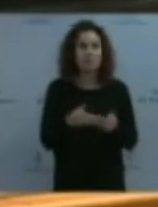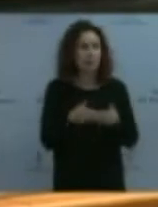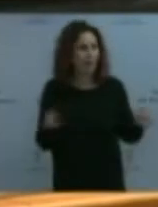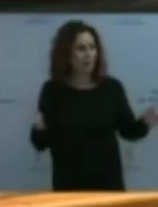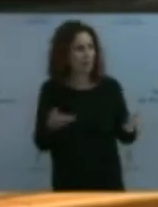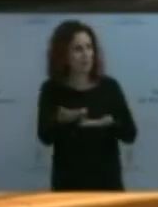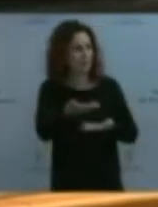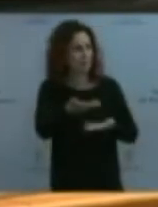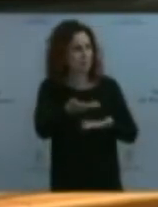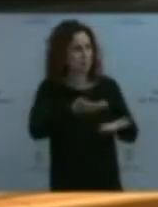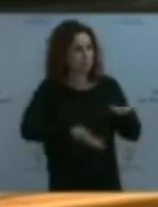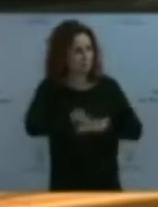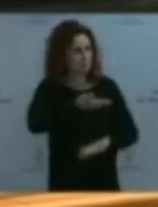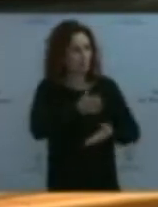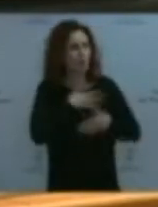propuestas